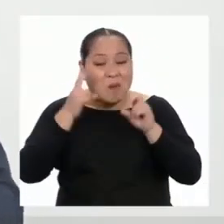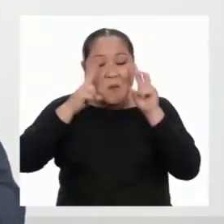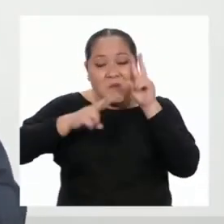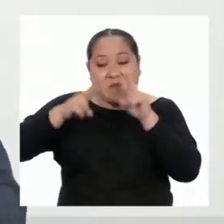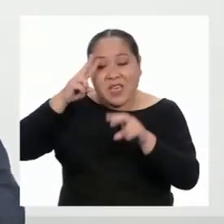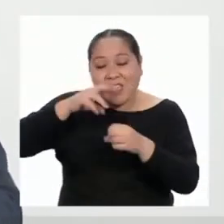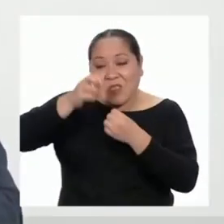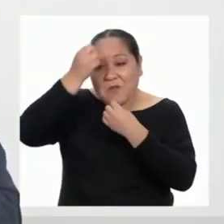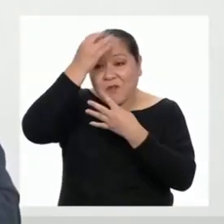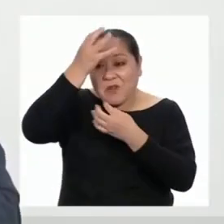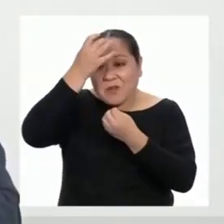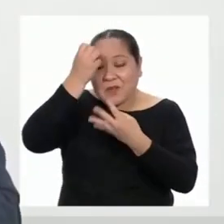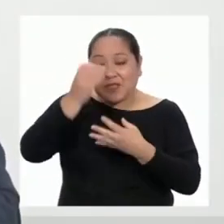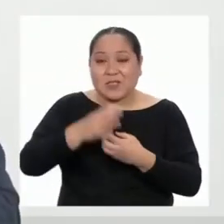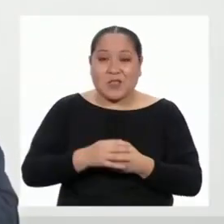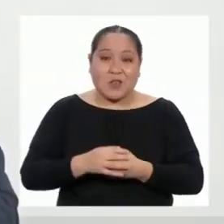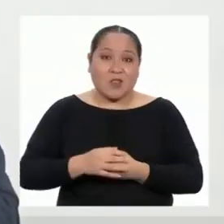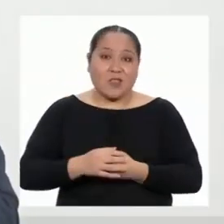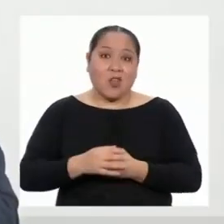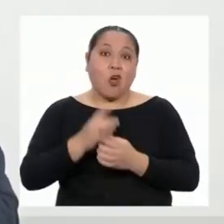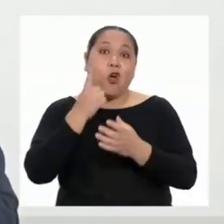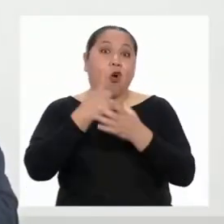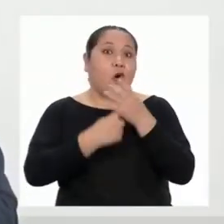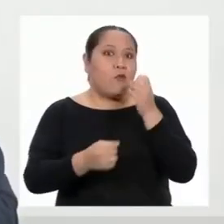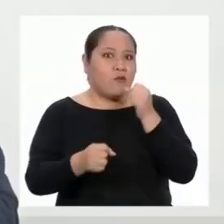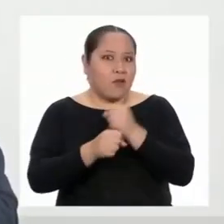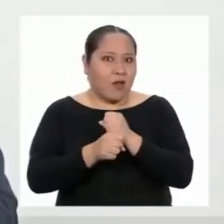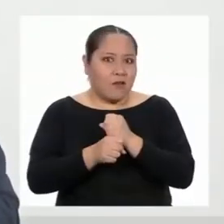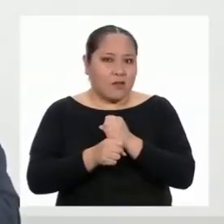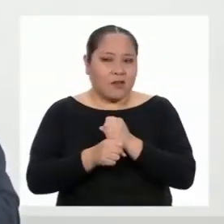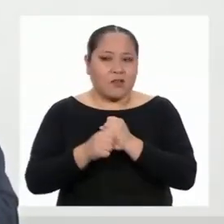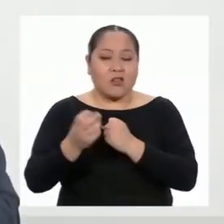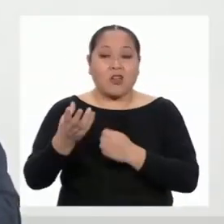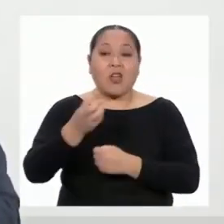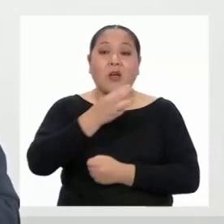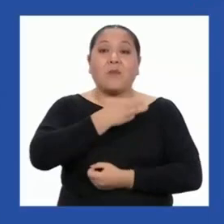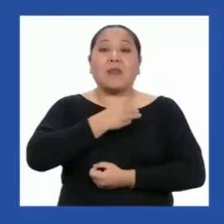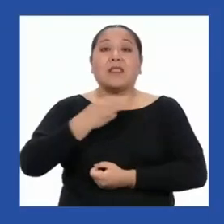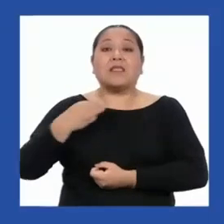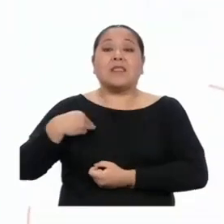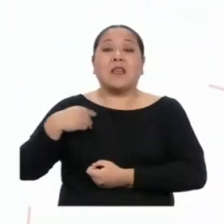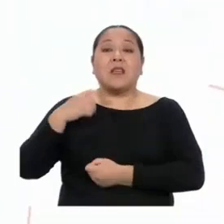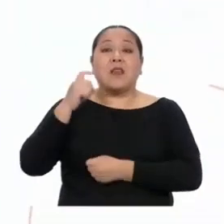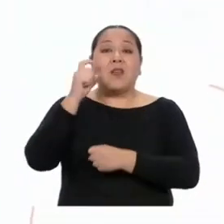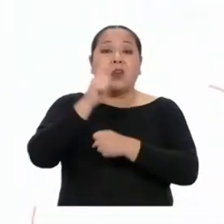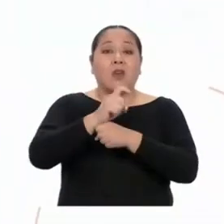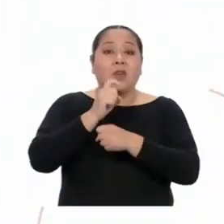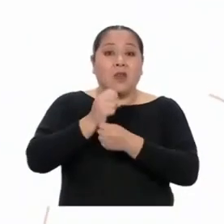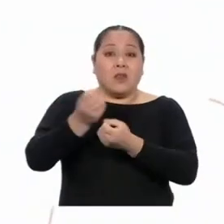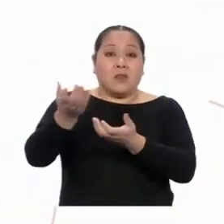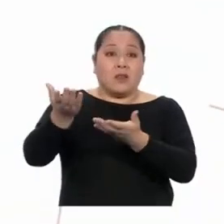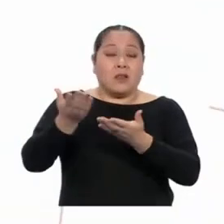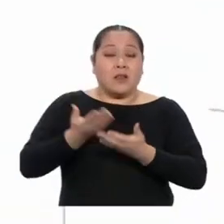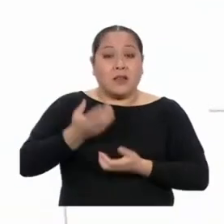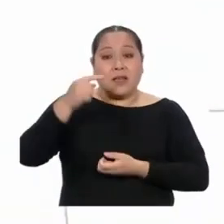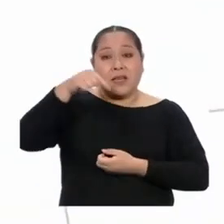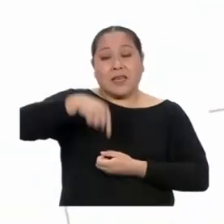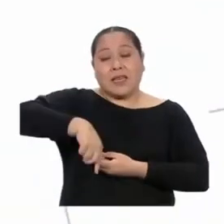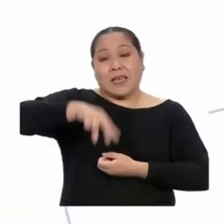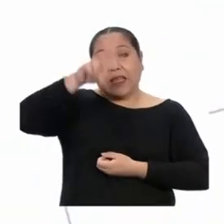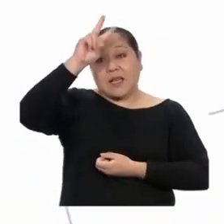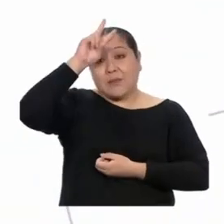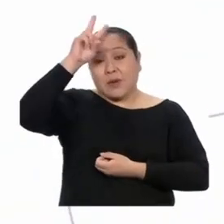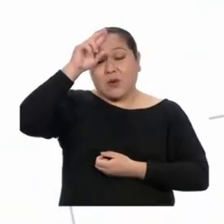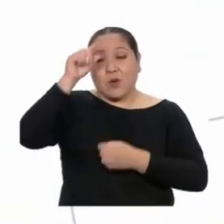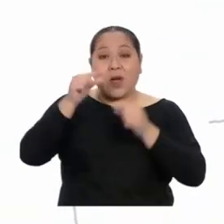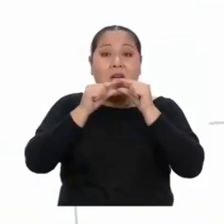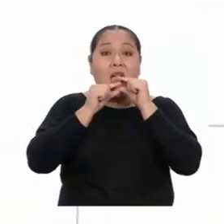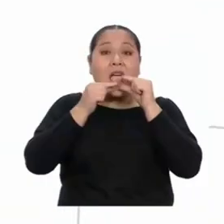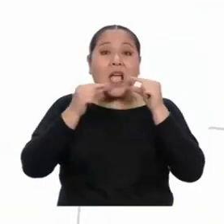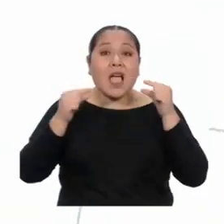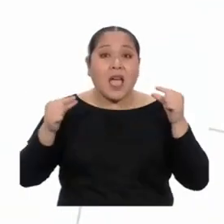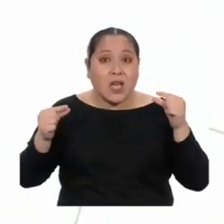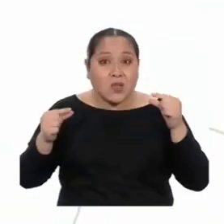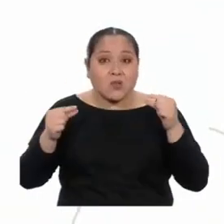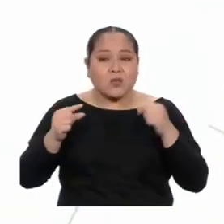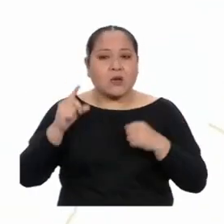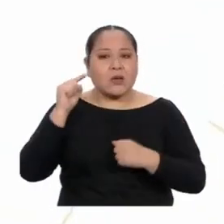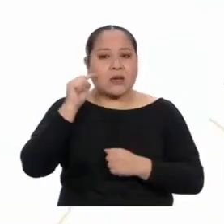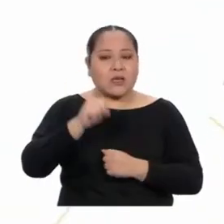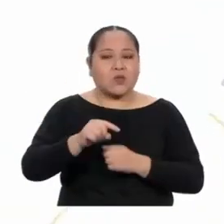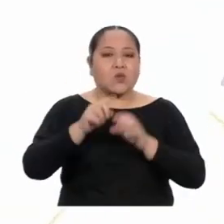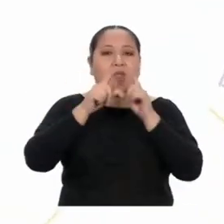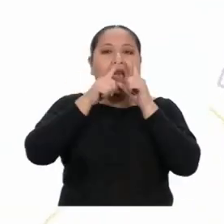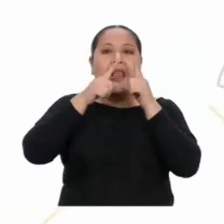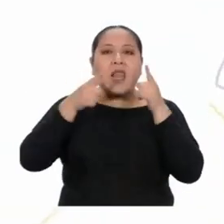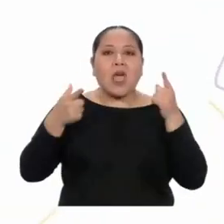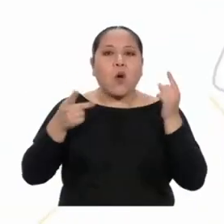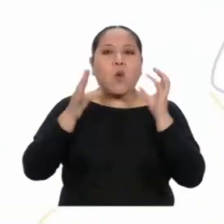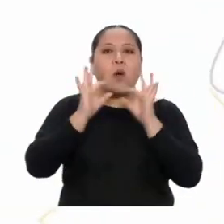algunas fuentes confiables. Según los datos del Ministerio de Educación, en el Perú, el quechua es considerado una